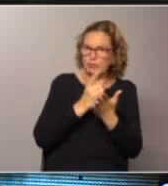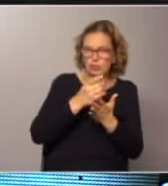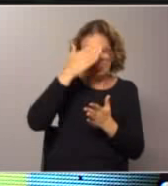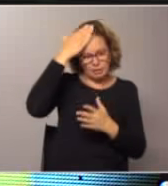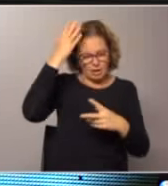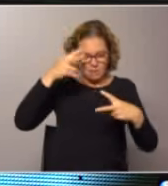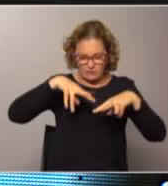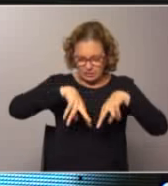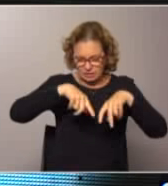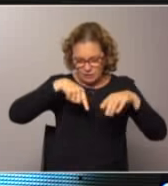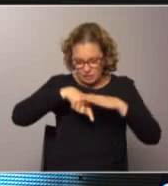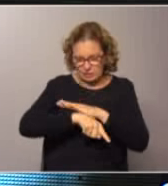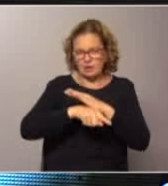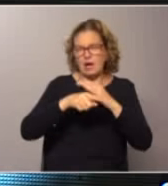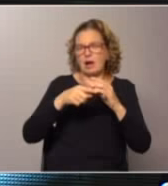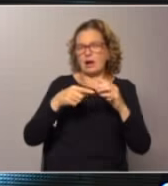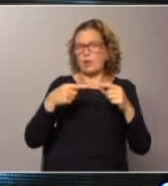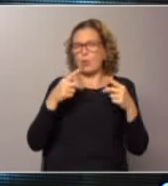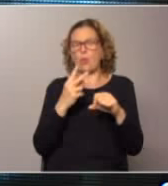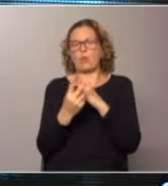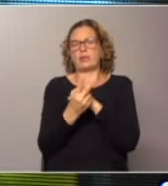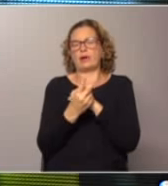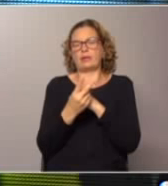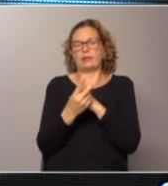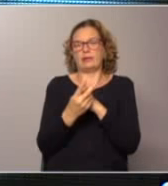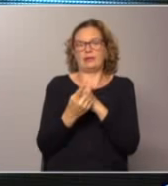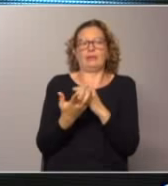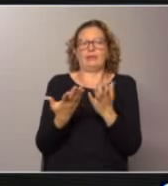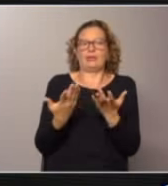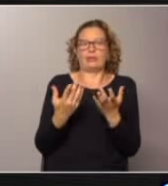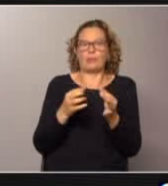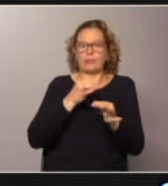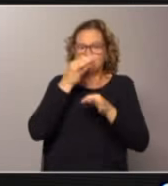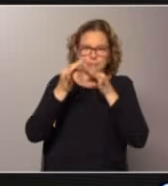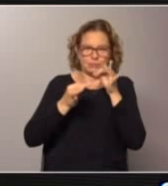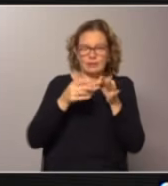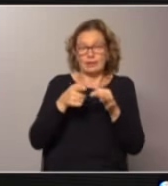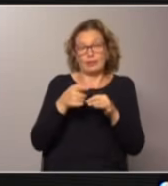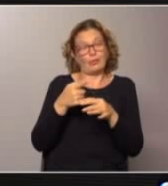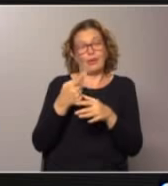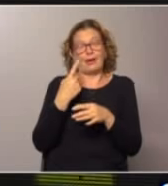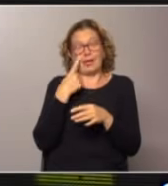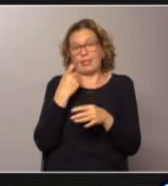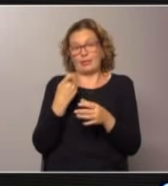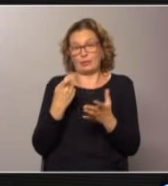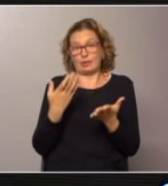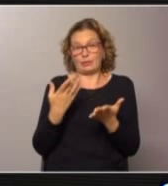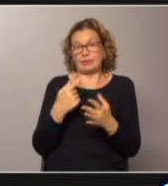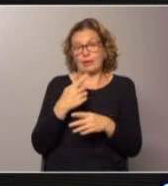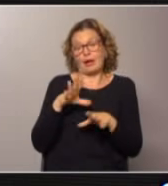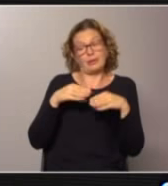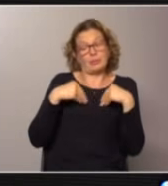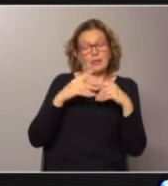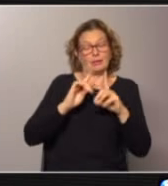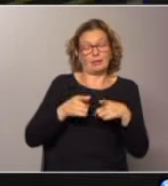a defenderse y obviamente se radicalizaron las propias reacciones eso hay que éste hay que hay que admitirlo